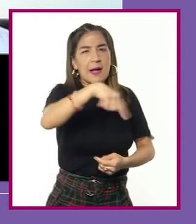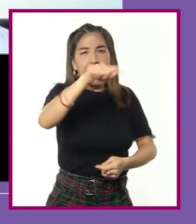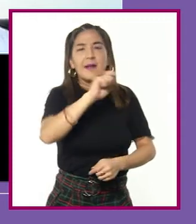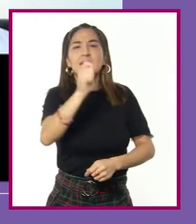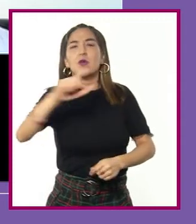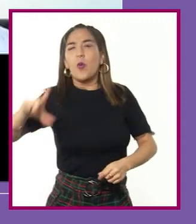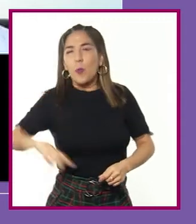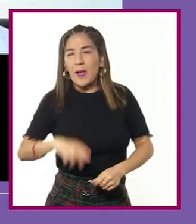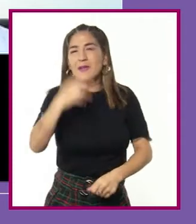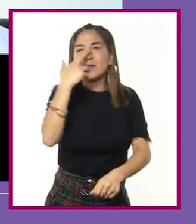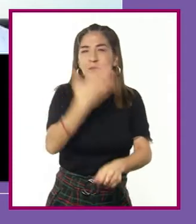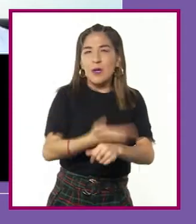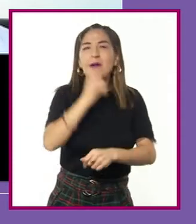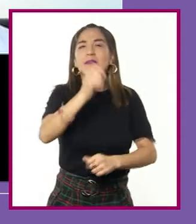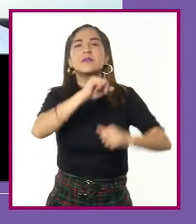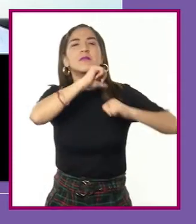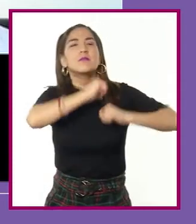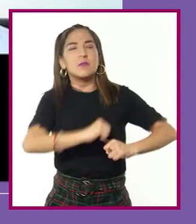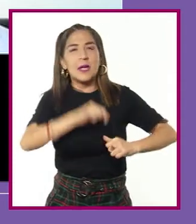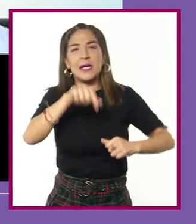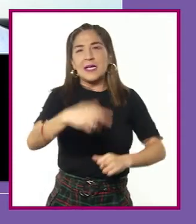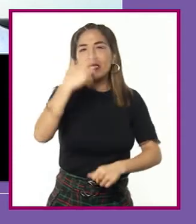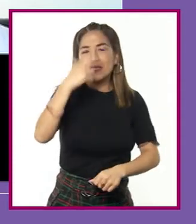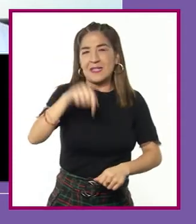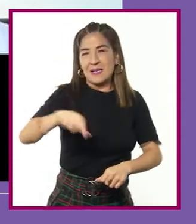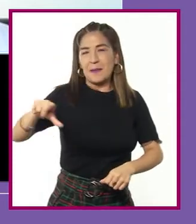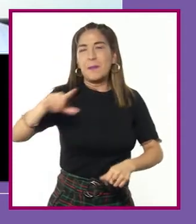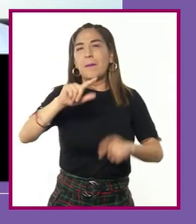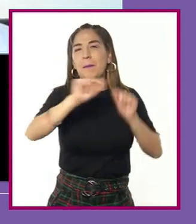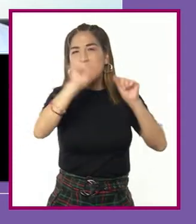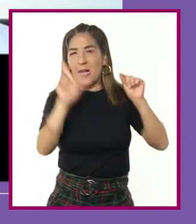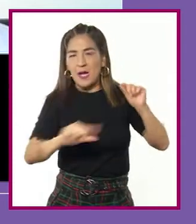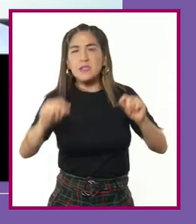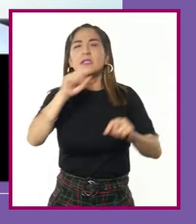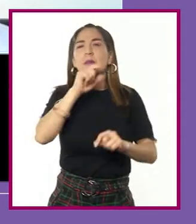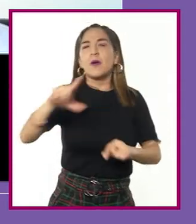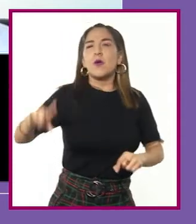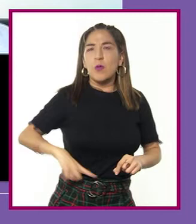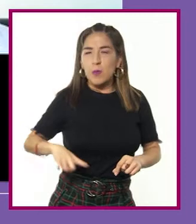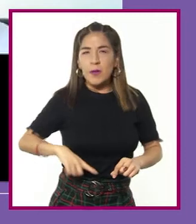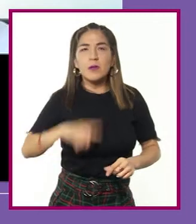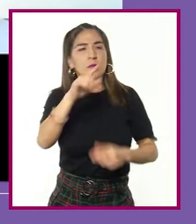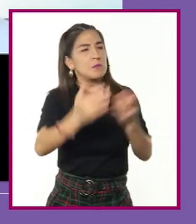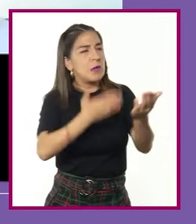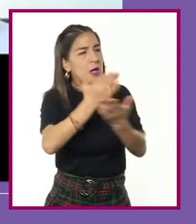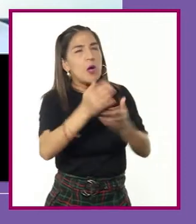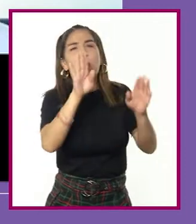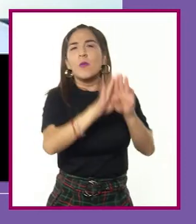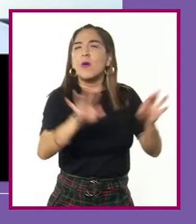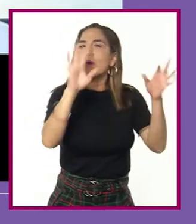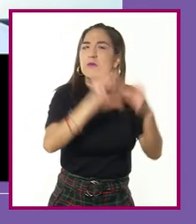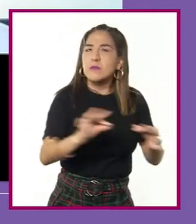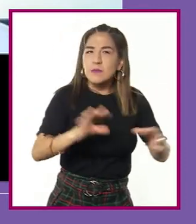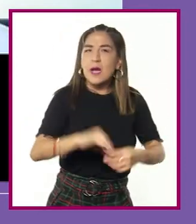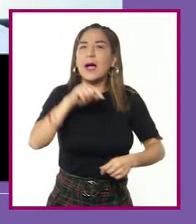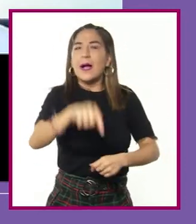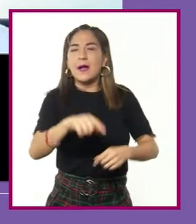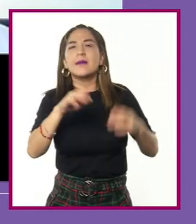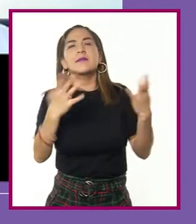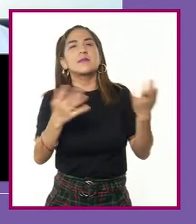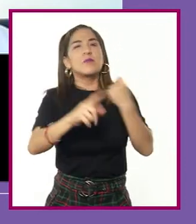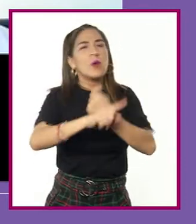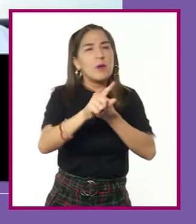las personas que están a cargo de este país y de los gobiernos. Y por otro lado, ¿cómo está dividido? Habría que